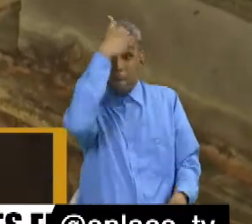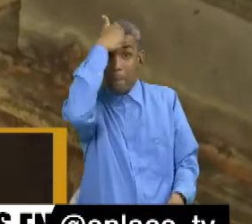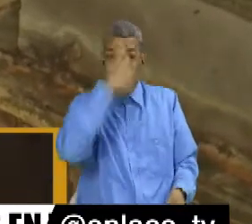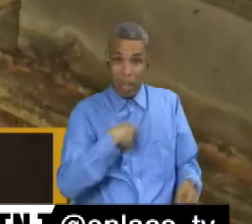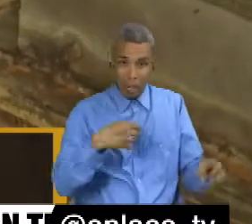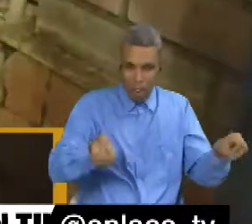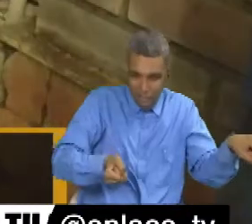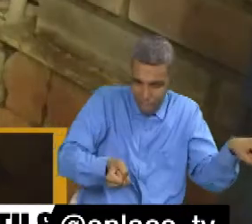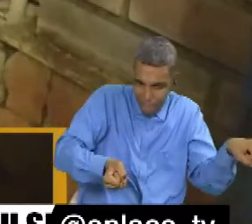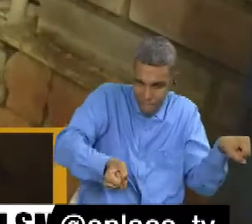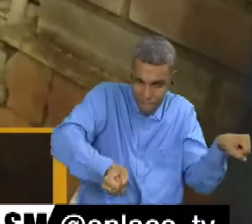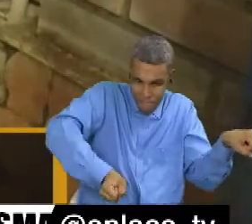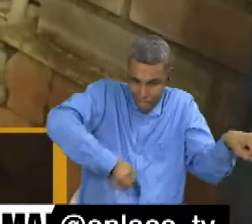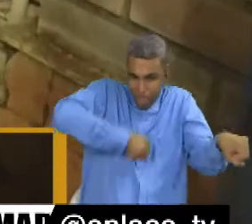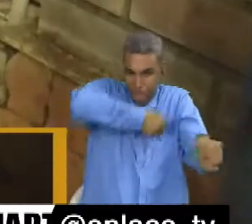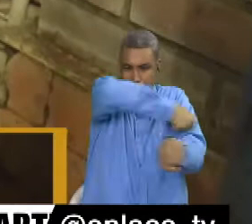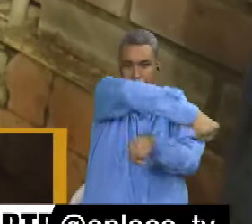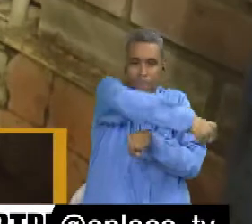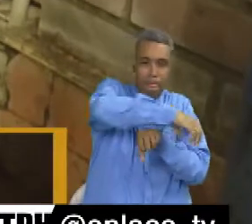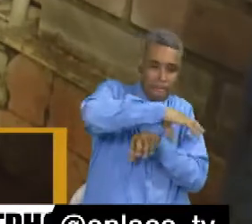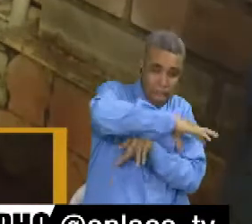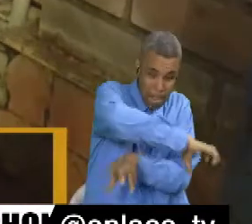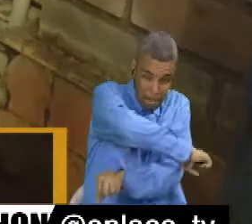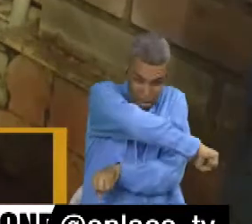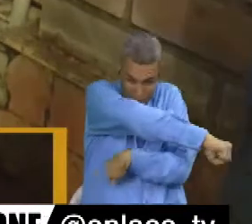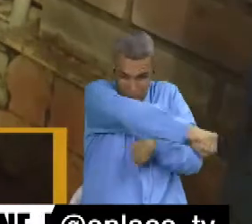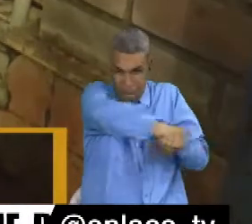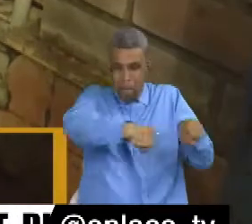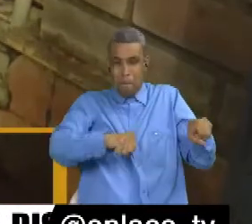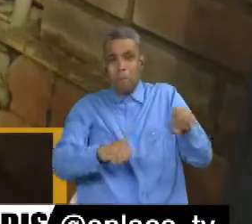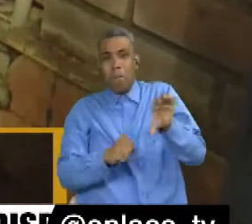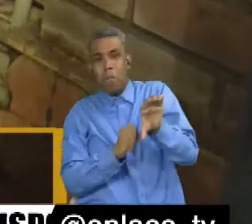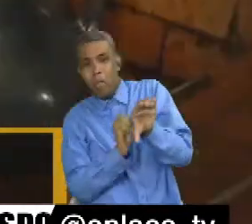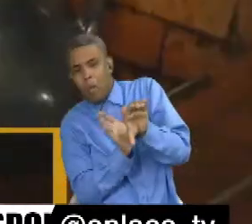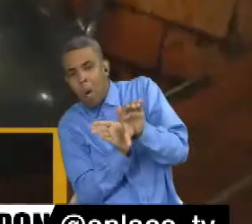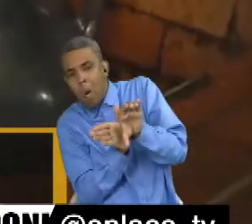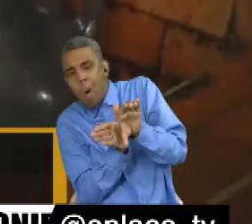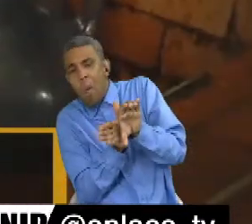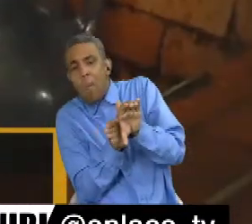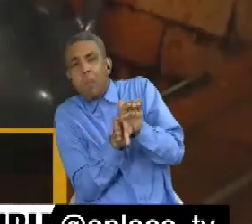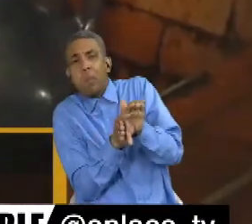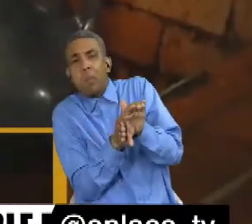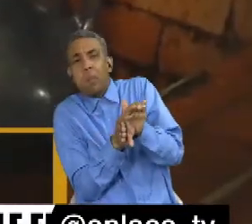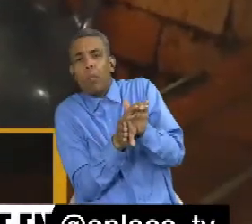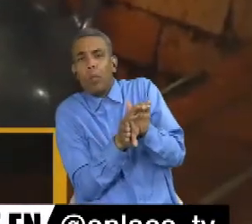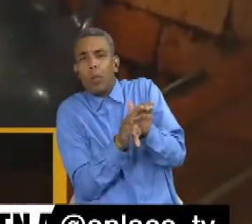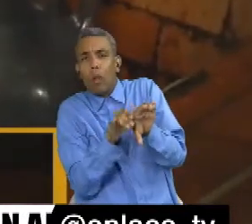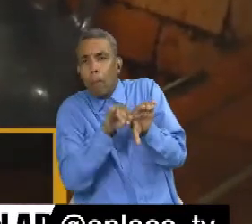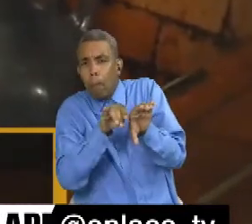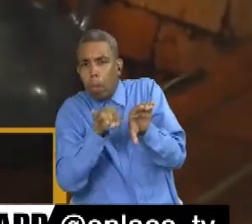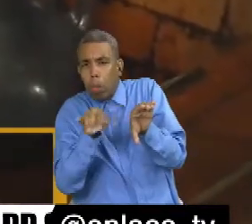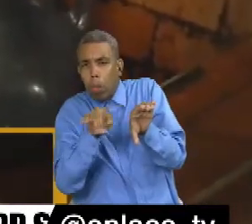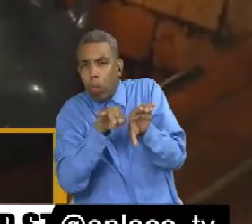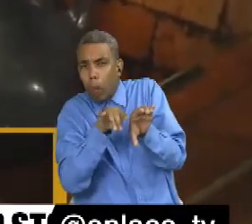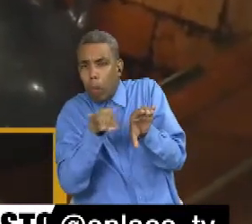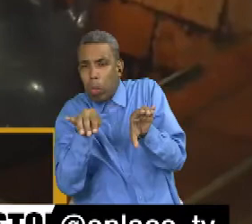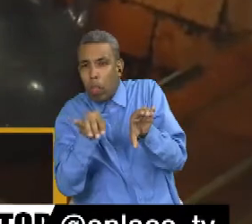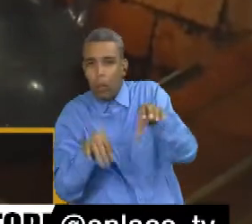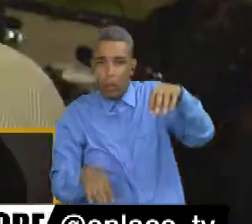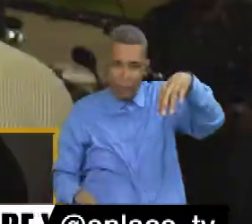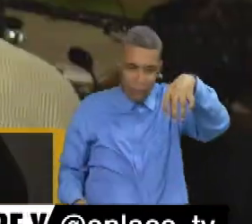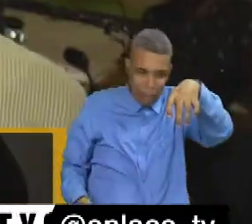fallas en el suministro de agua, especialmente en la comuna 3 de Barranca Bermeja, la demanda de este preciado líquido aumenta en este grifo de la compañía de